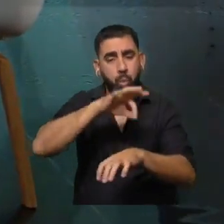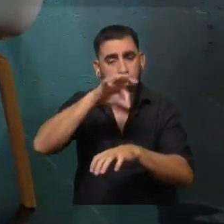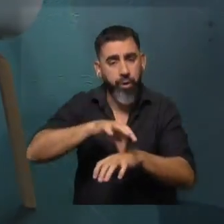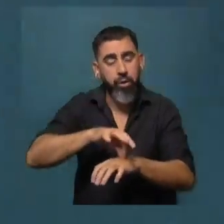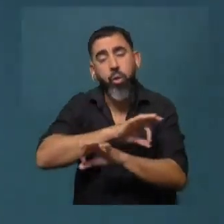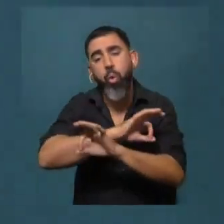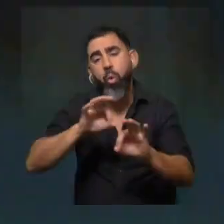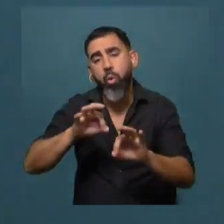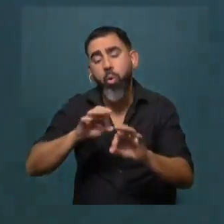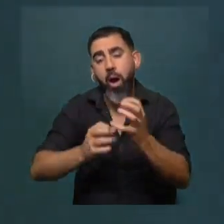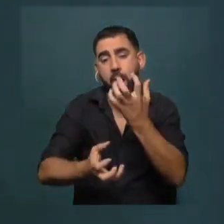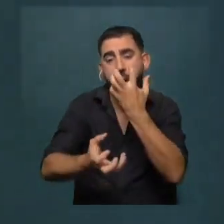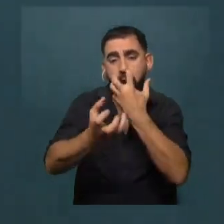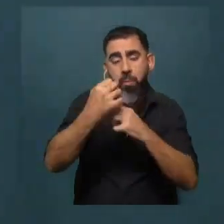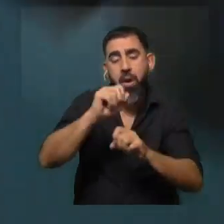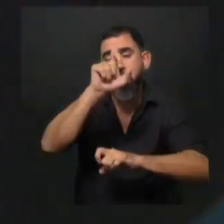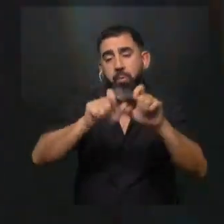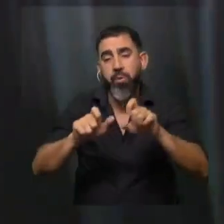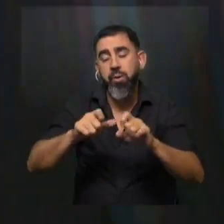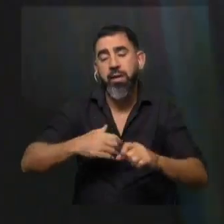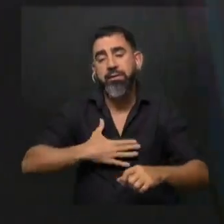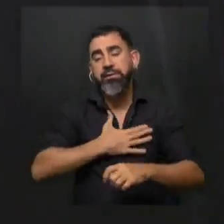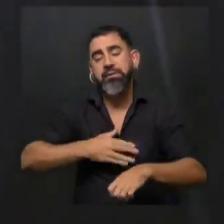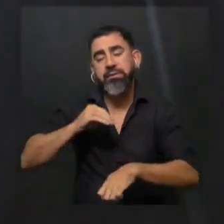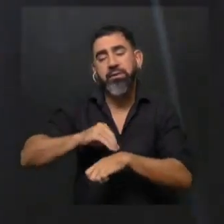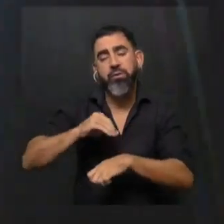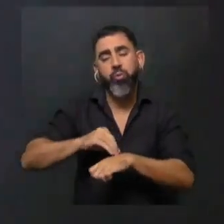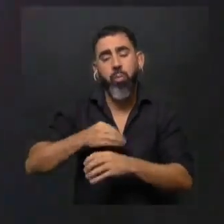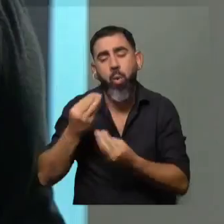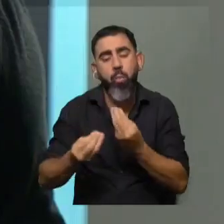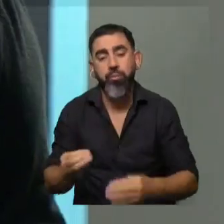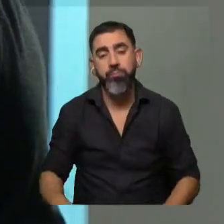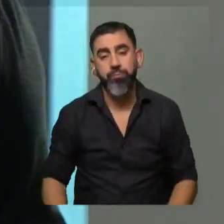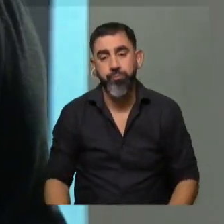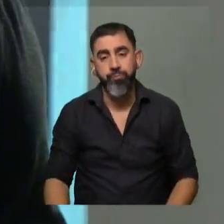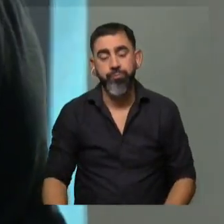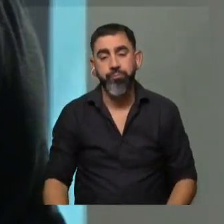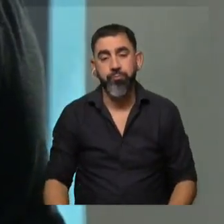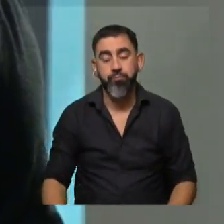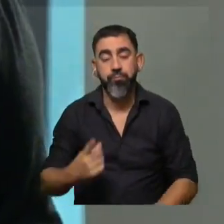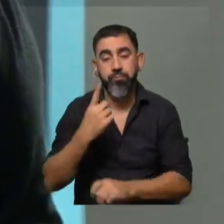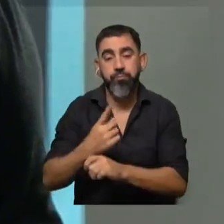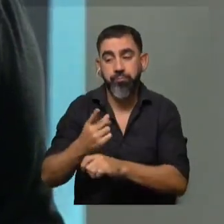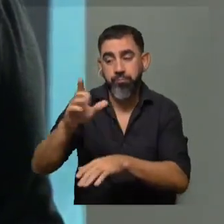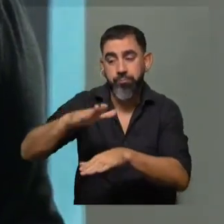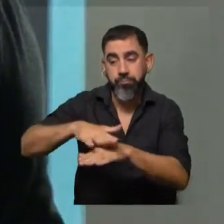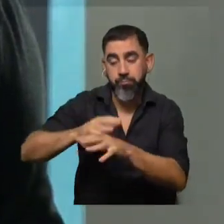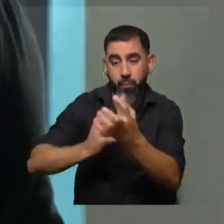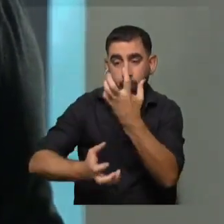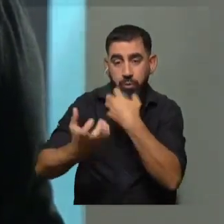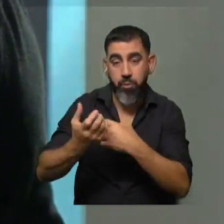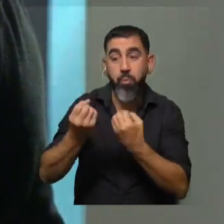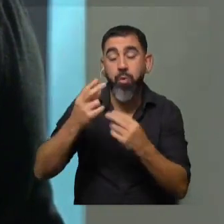posibilidad de que animales o personas presenten síntomas de haber contraído la enfermedad? Bueno, primero buscamos el vector, porque para que exista